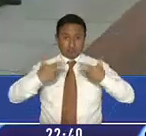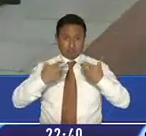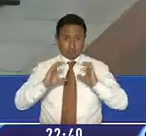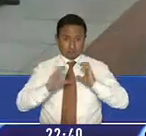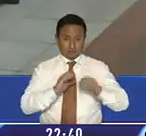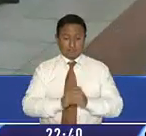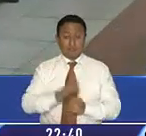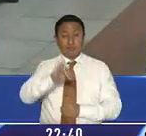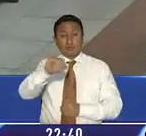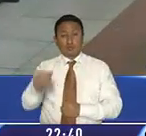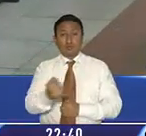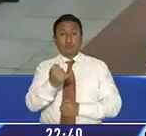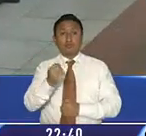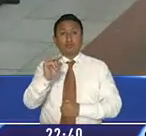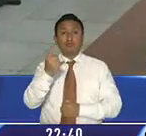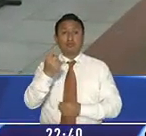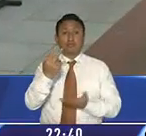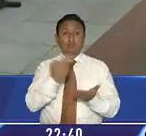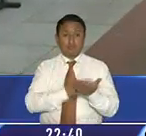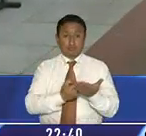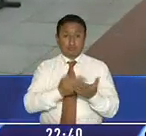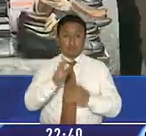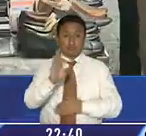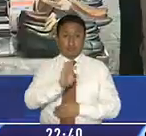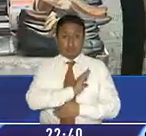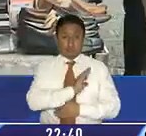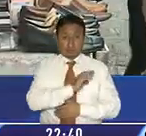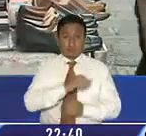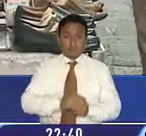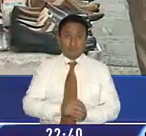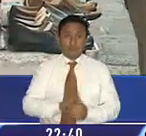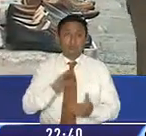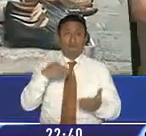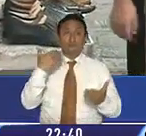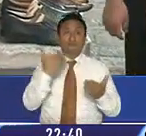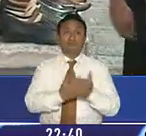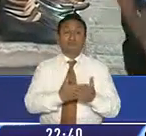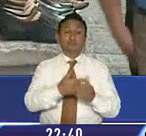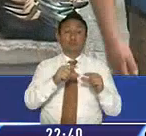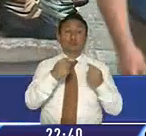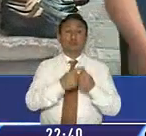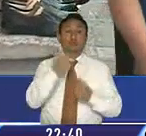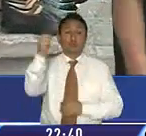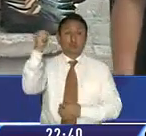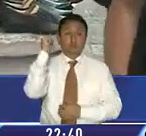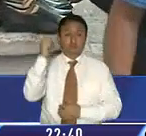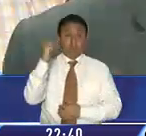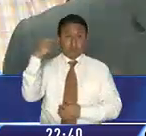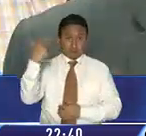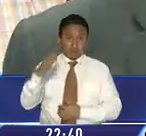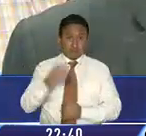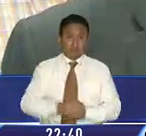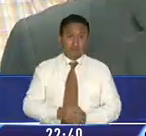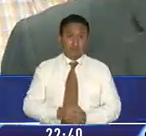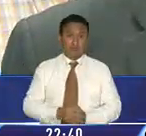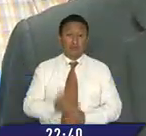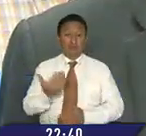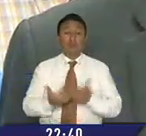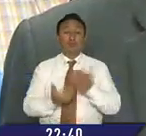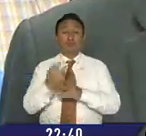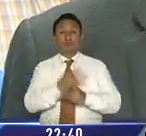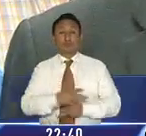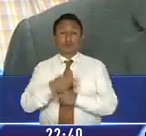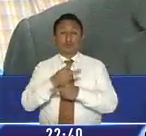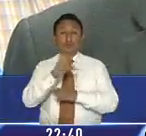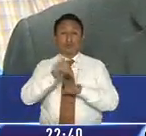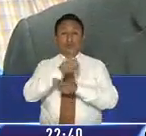este jueves se instaló la primera mesa técnica de trabajo, hasta donde llegaron los sindicalistas con ideas claras. Que se elija un nuevo consejo directivo